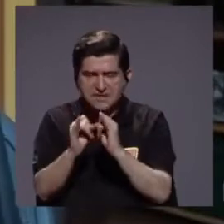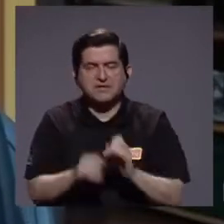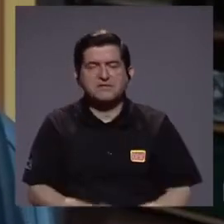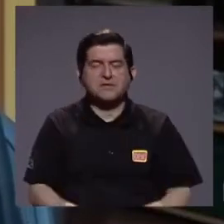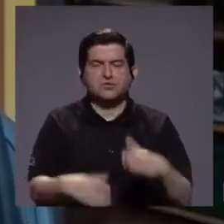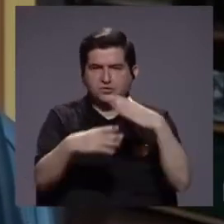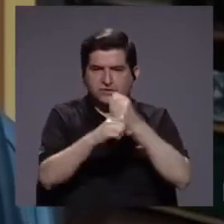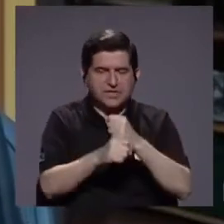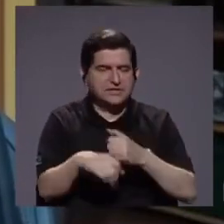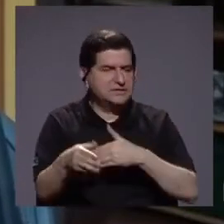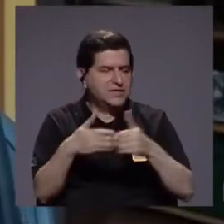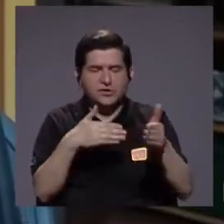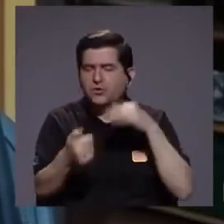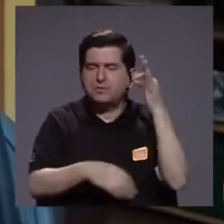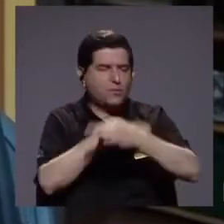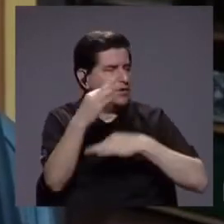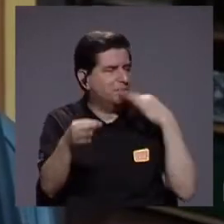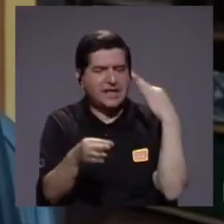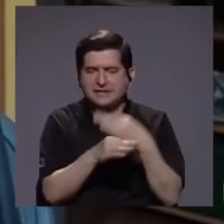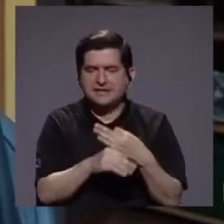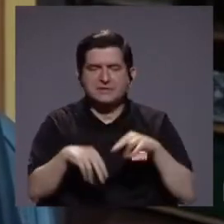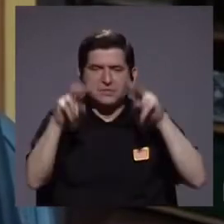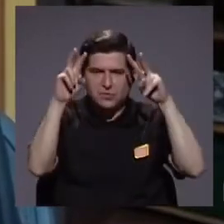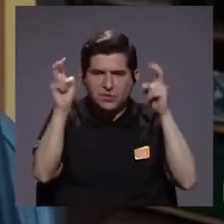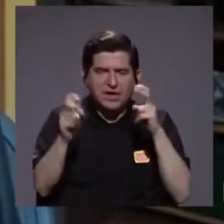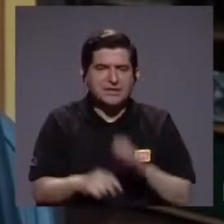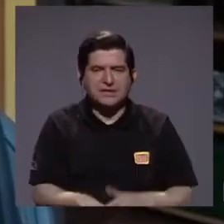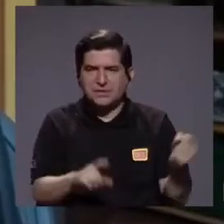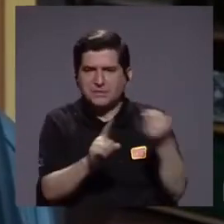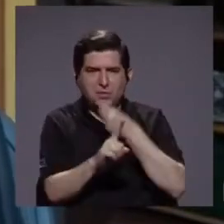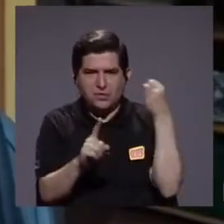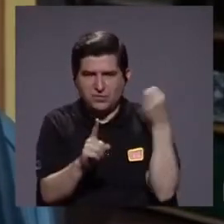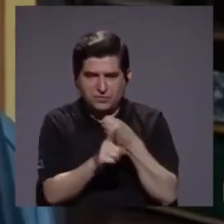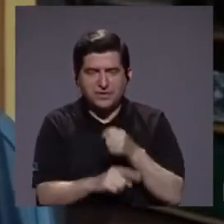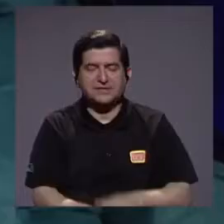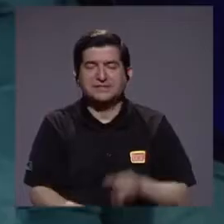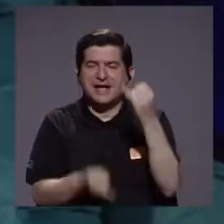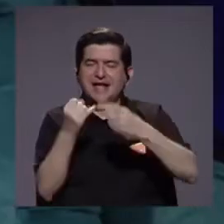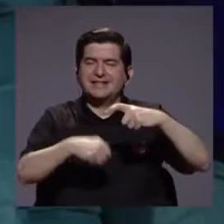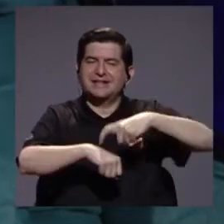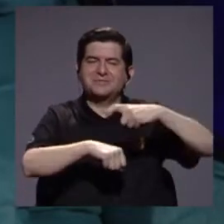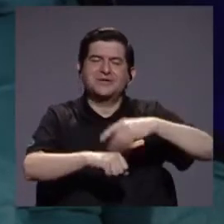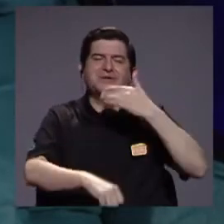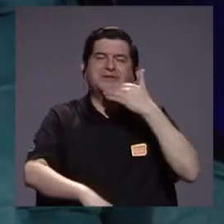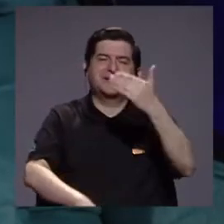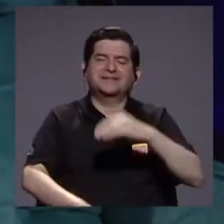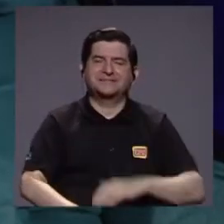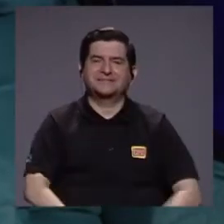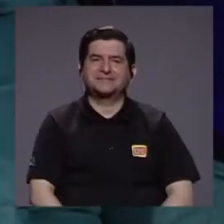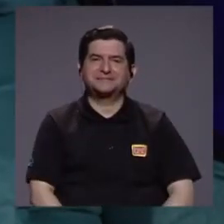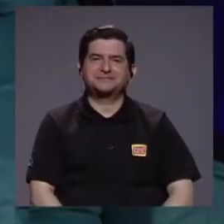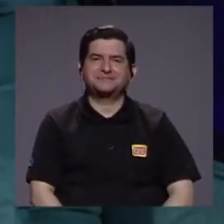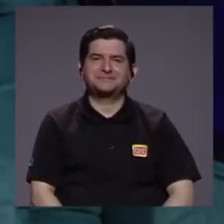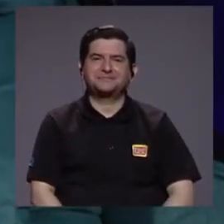indebidas de cualquier índole en el tema de violencia de género. Finalizó el tiempo, muchas gracias.